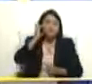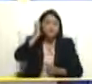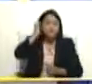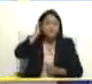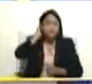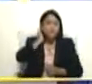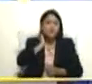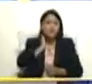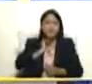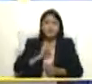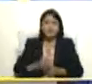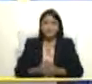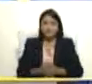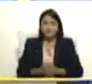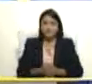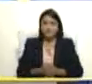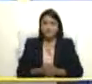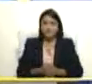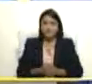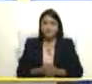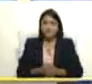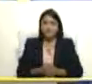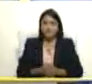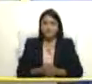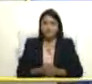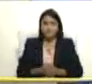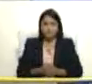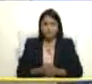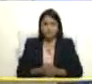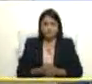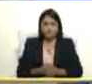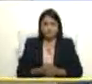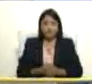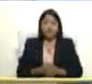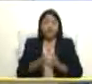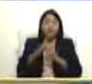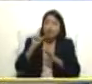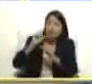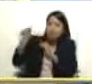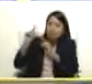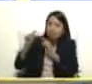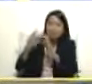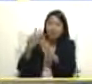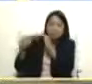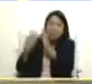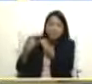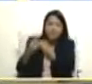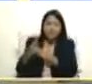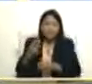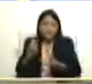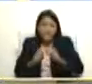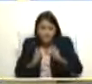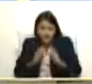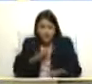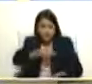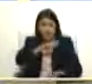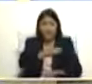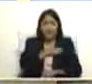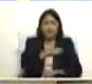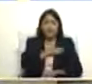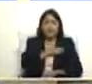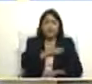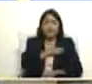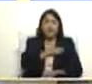la tranca de Venezuela, terminaron todos multimillonarios viviendo en Madrid, en Miami, en el